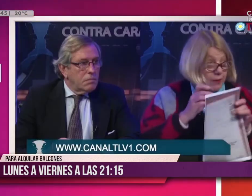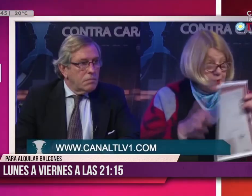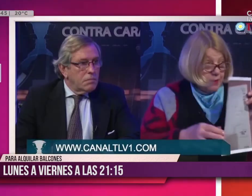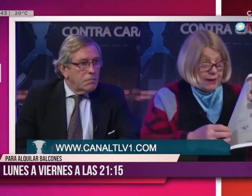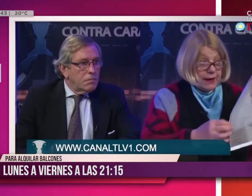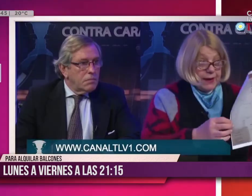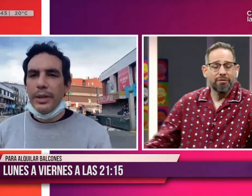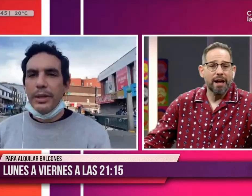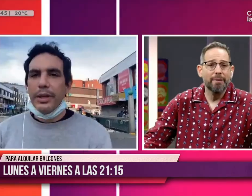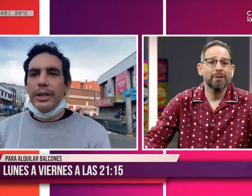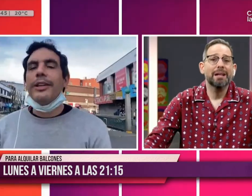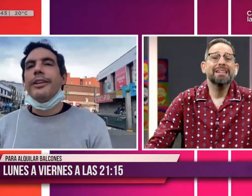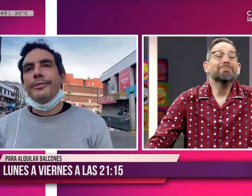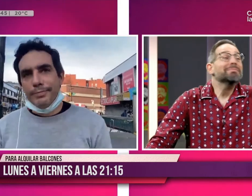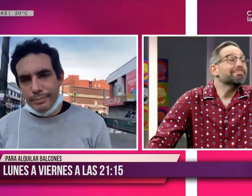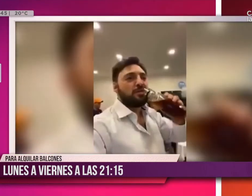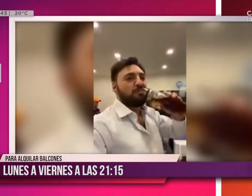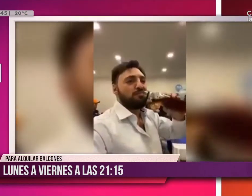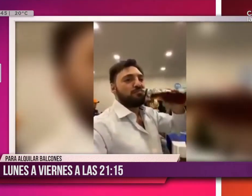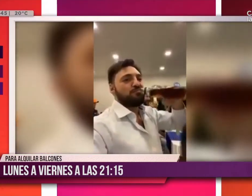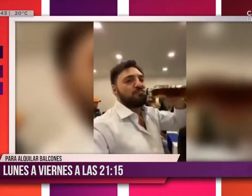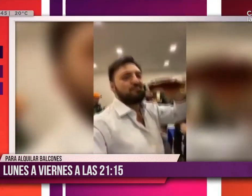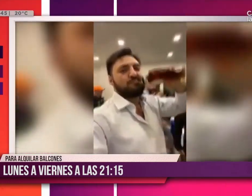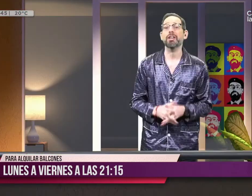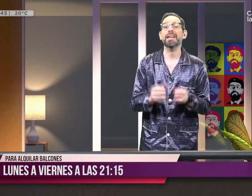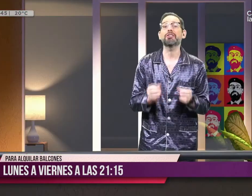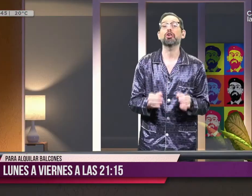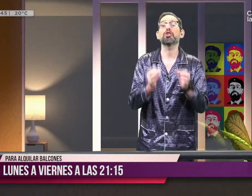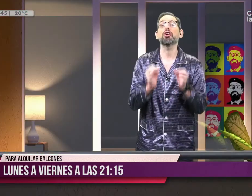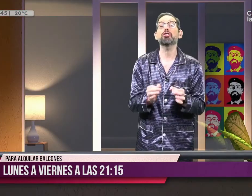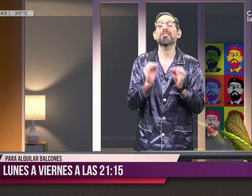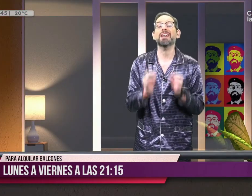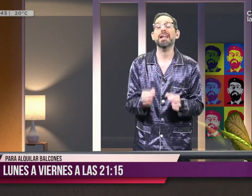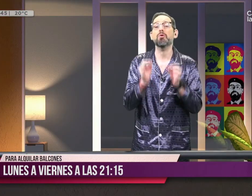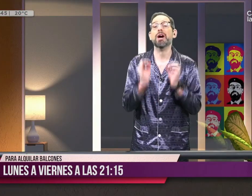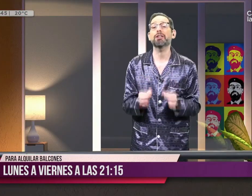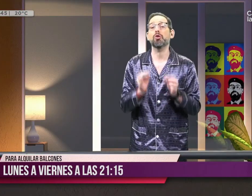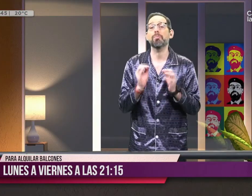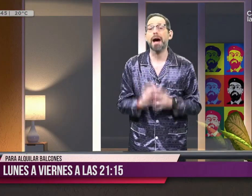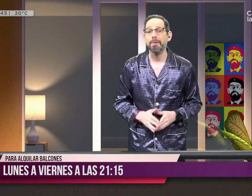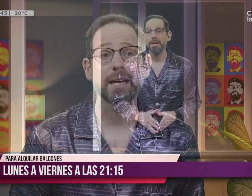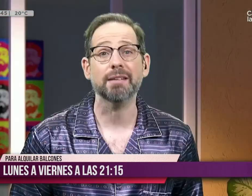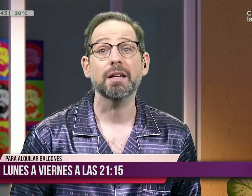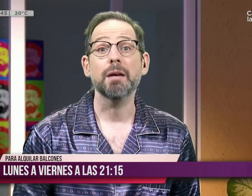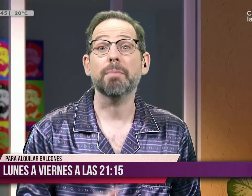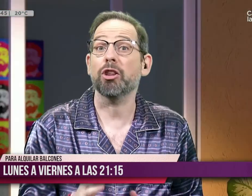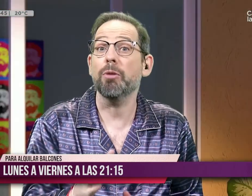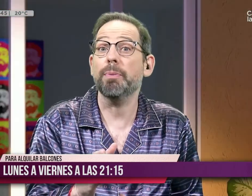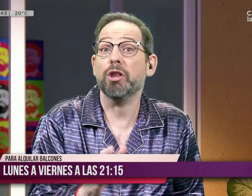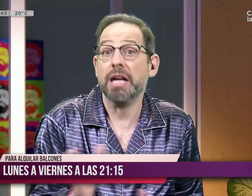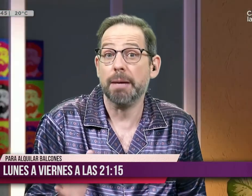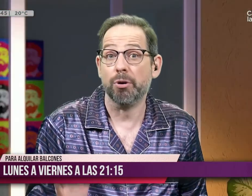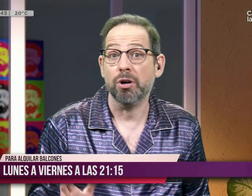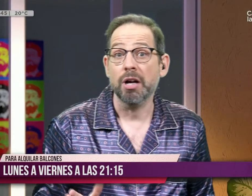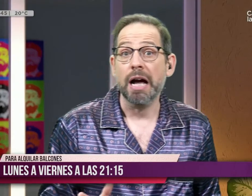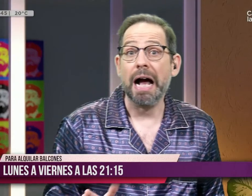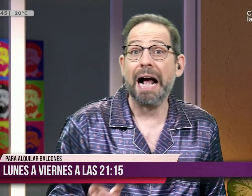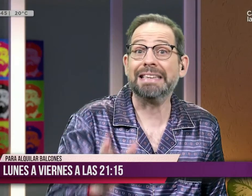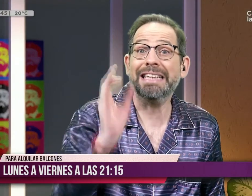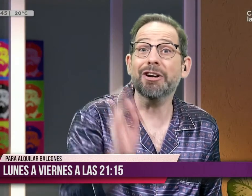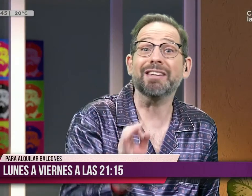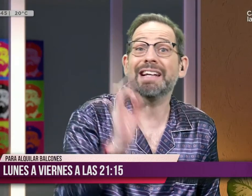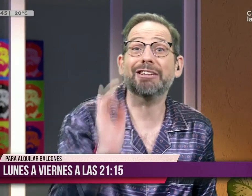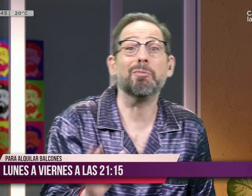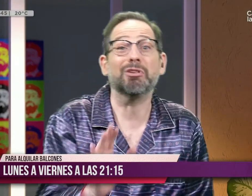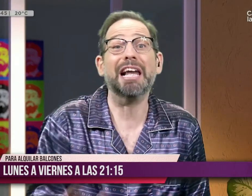de la Ciudad son para alquilar balcones. De esto no se sale buscando culpables. Perdón, pero discrepo.